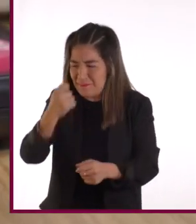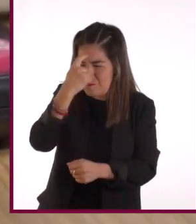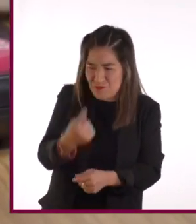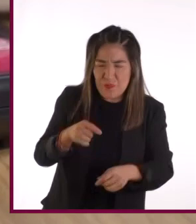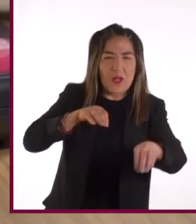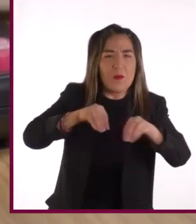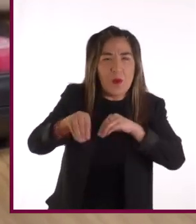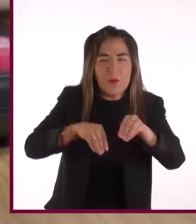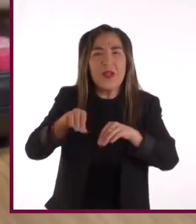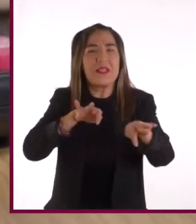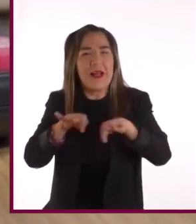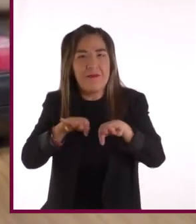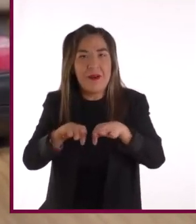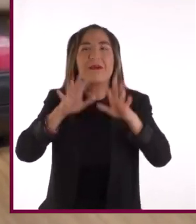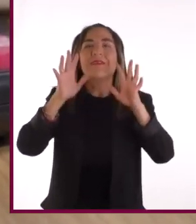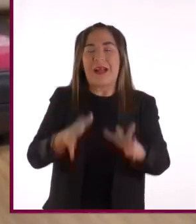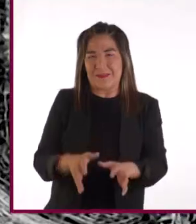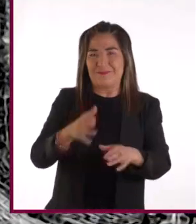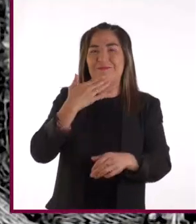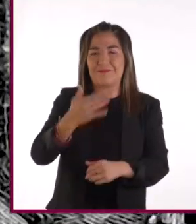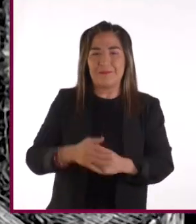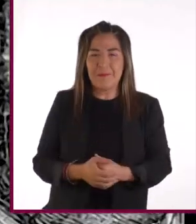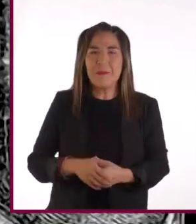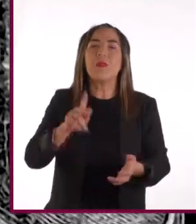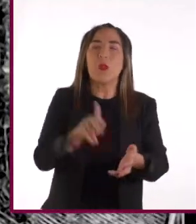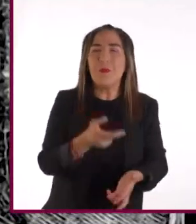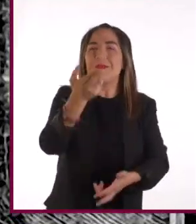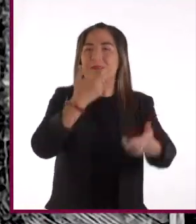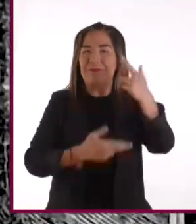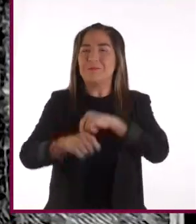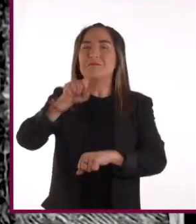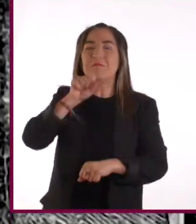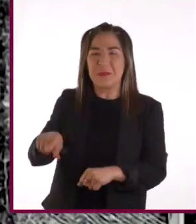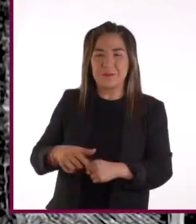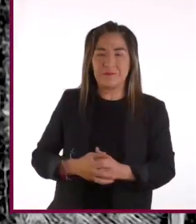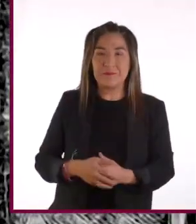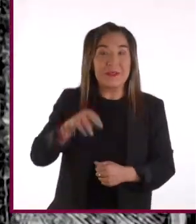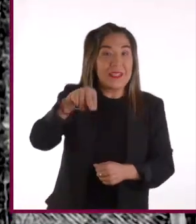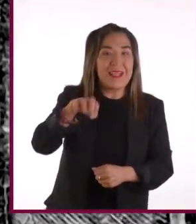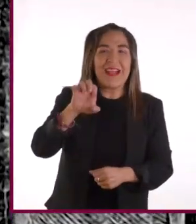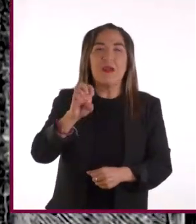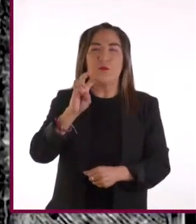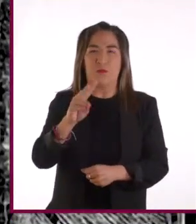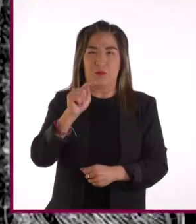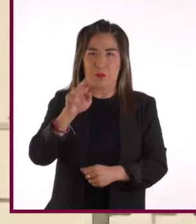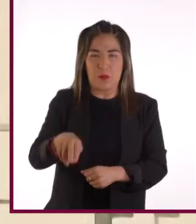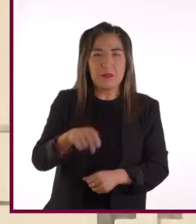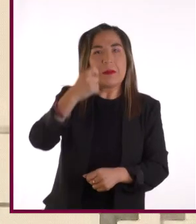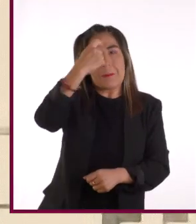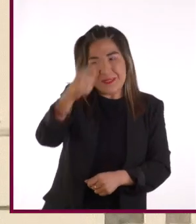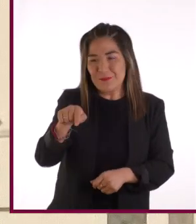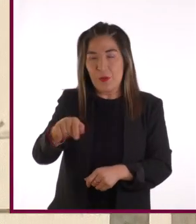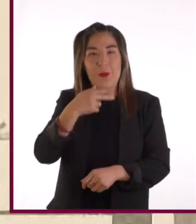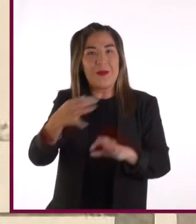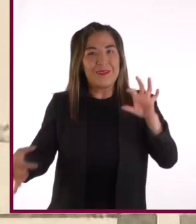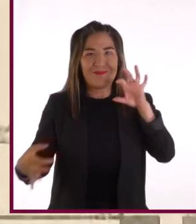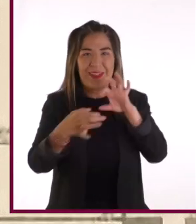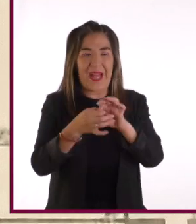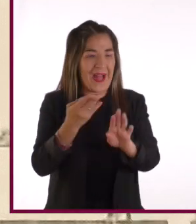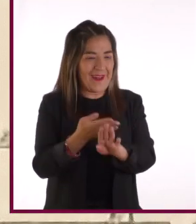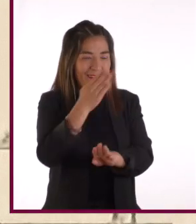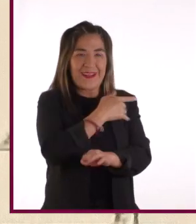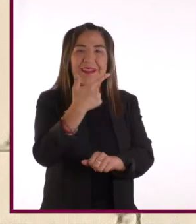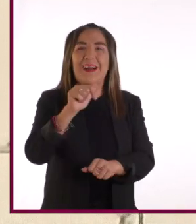desarrollarlas, crearlas y trabajarlas. Regresemos con nuestros personajes. tal como Newton retomó el trabajo hecho